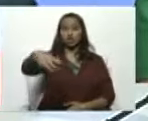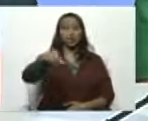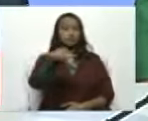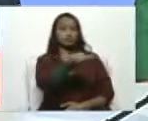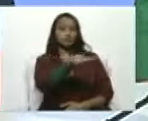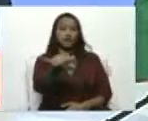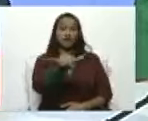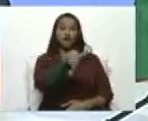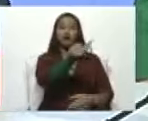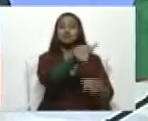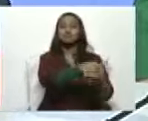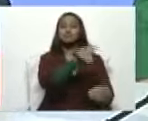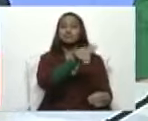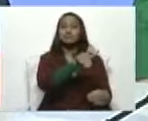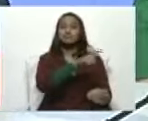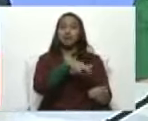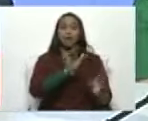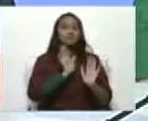Era un sistema